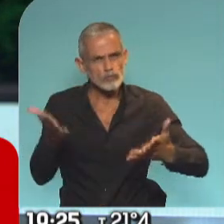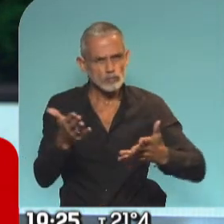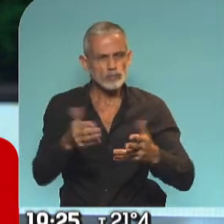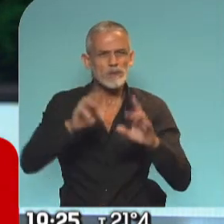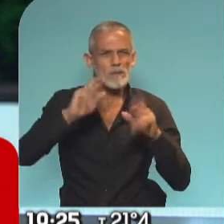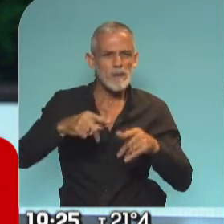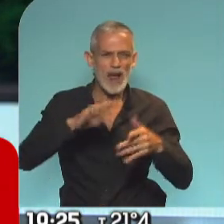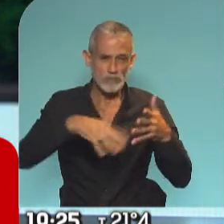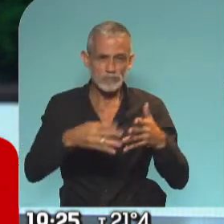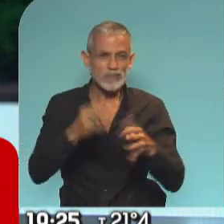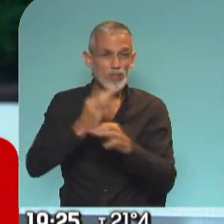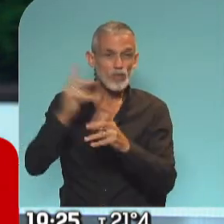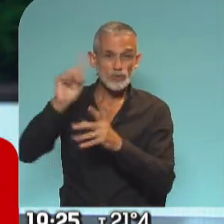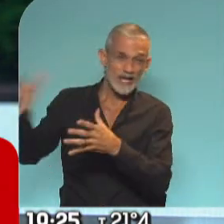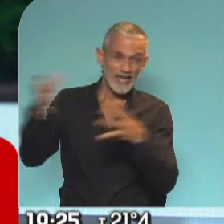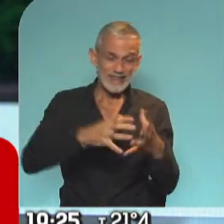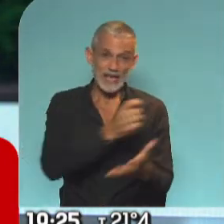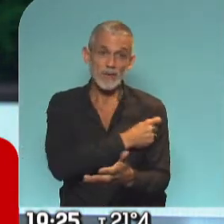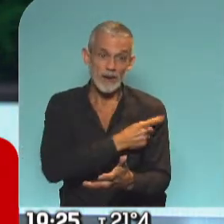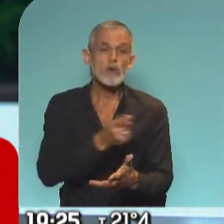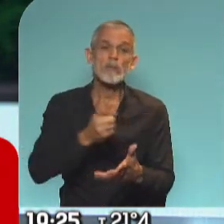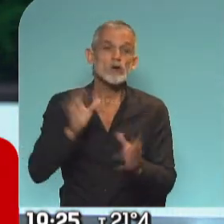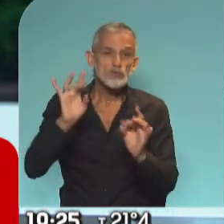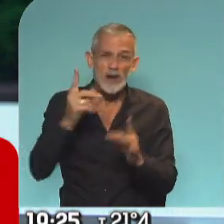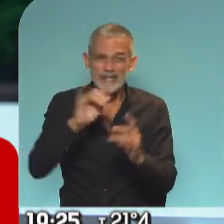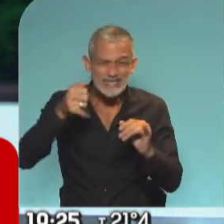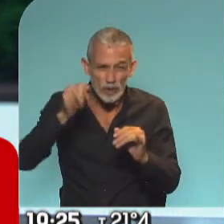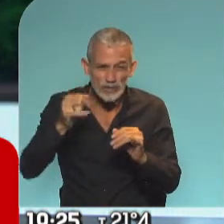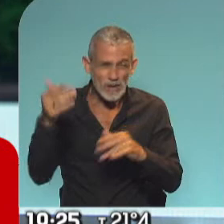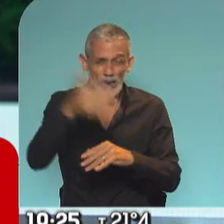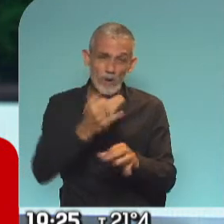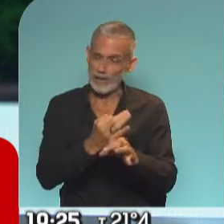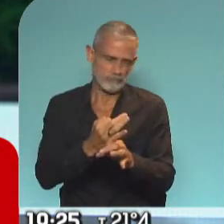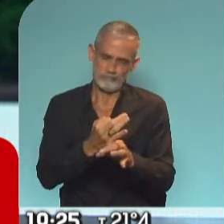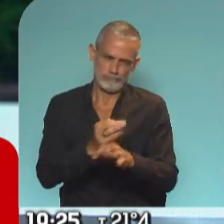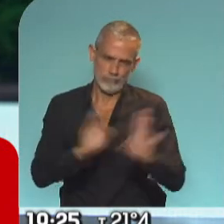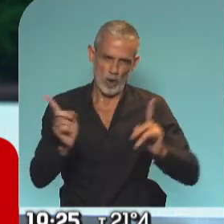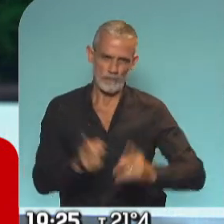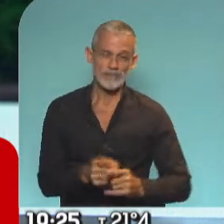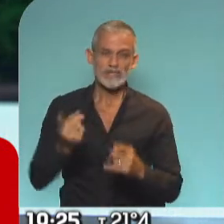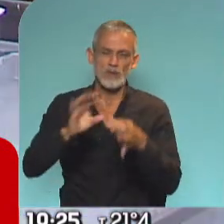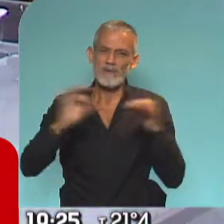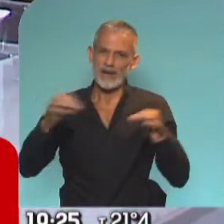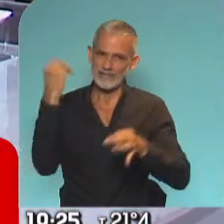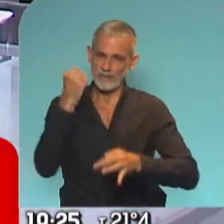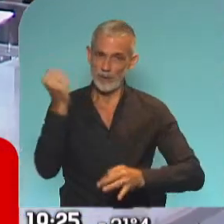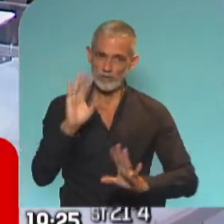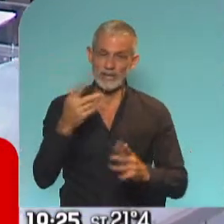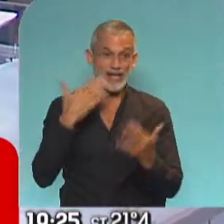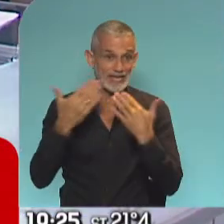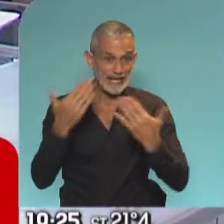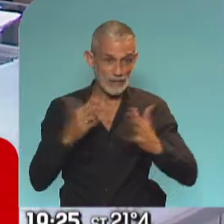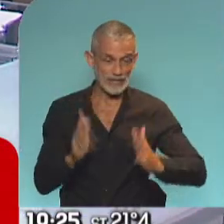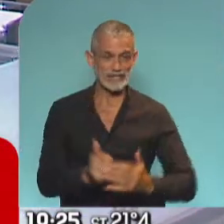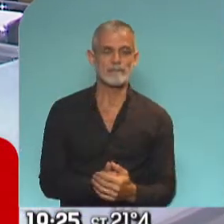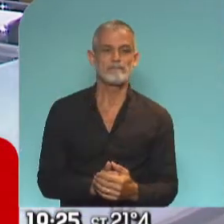vacunación a los docentes será importante, no es excluyente para que las clases comiencen de modo presencial. Eso es una frase relevante que ha dejado esta entrevista, es cierto.